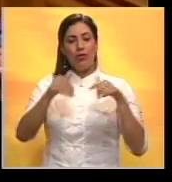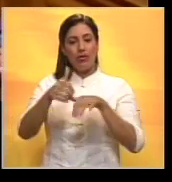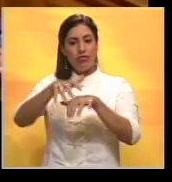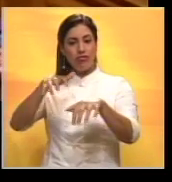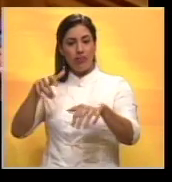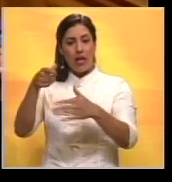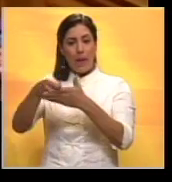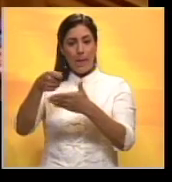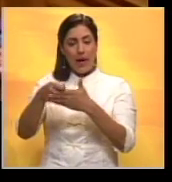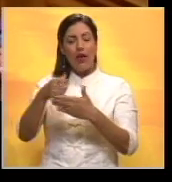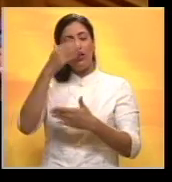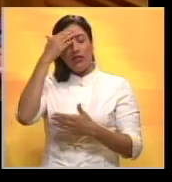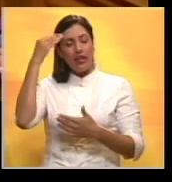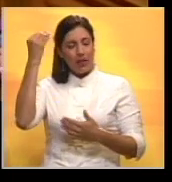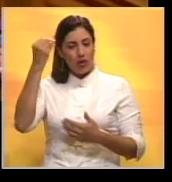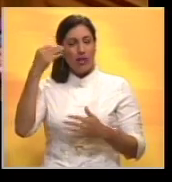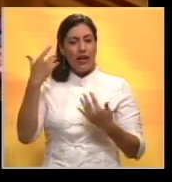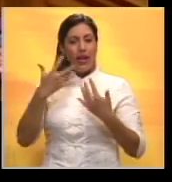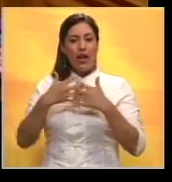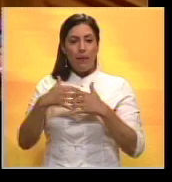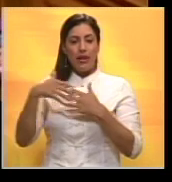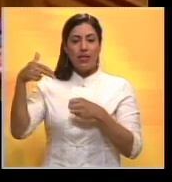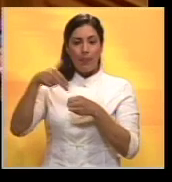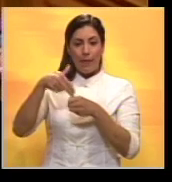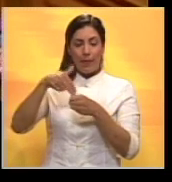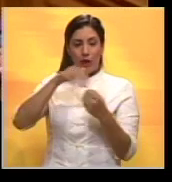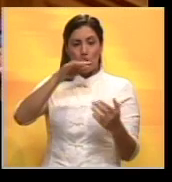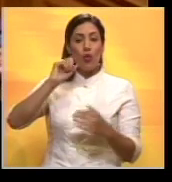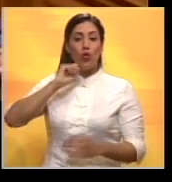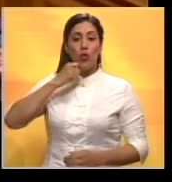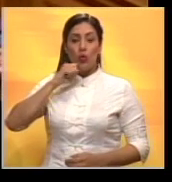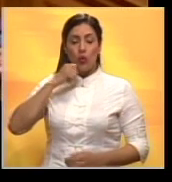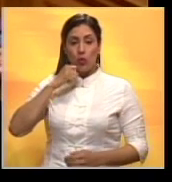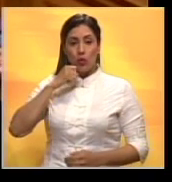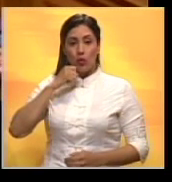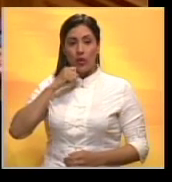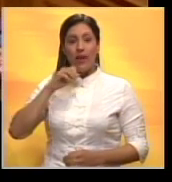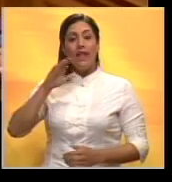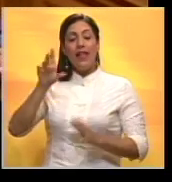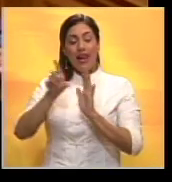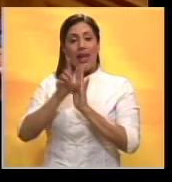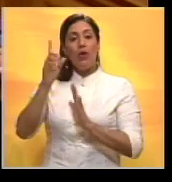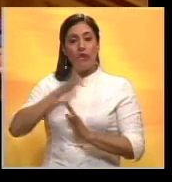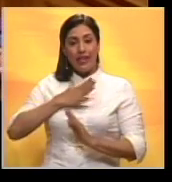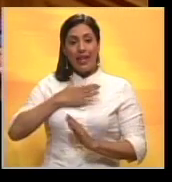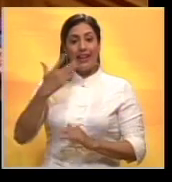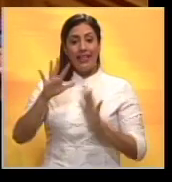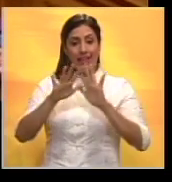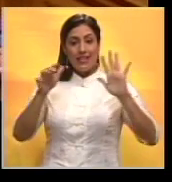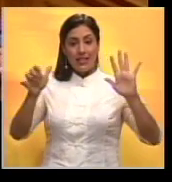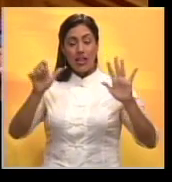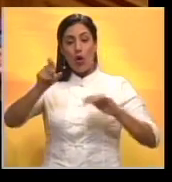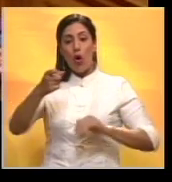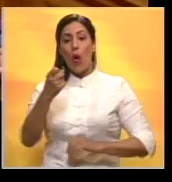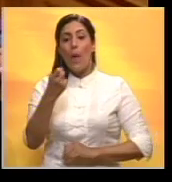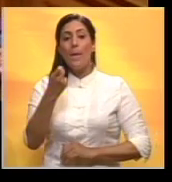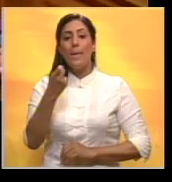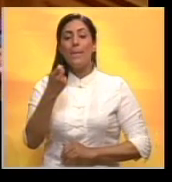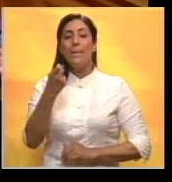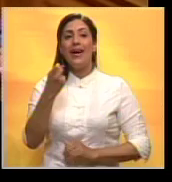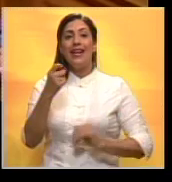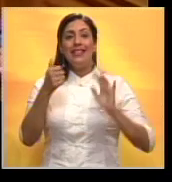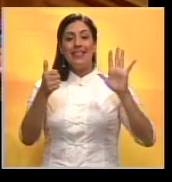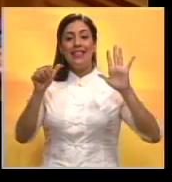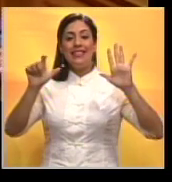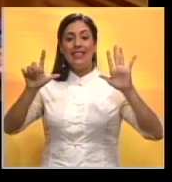mayoritaria considerando que la empresa petrolera Estatal rusa Ros nef legalmente posee el 16